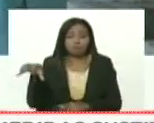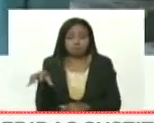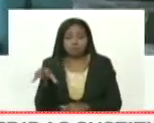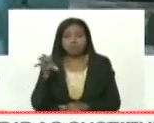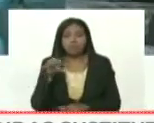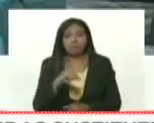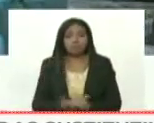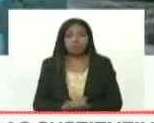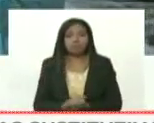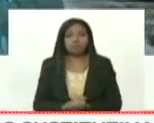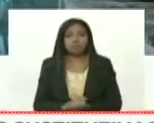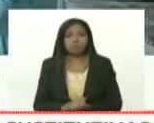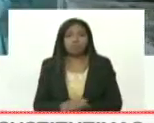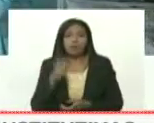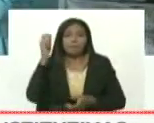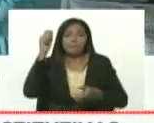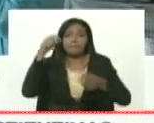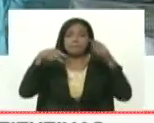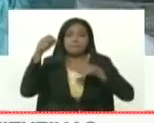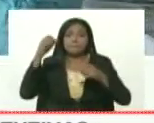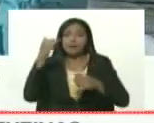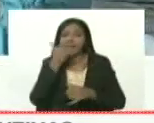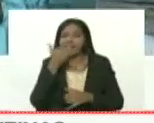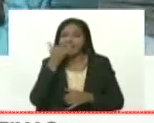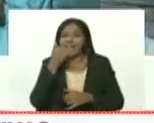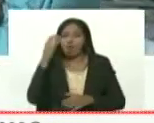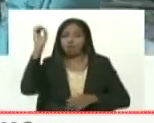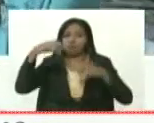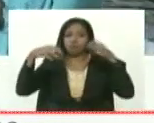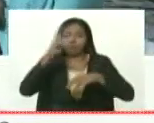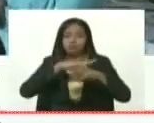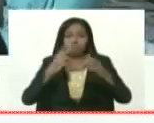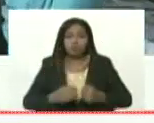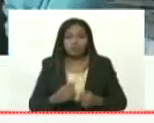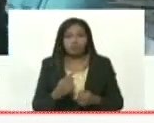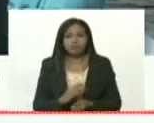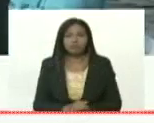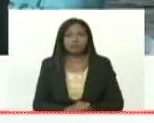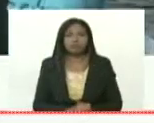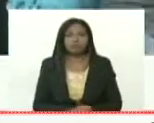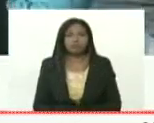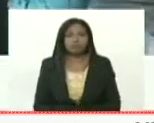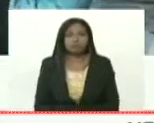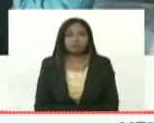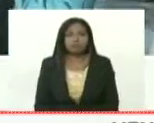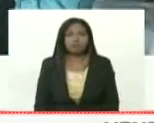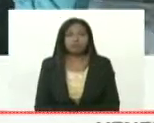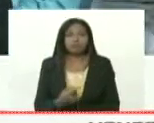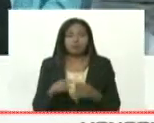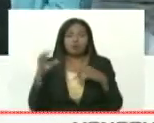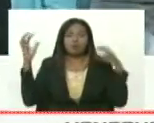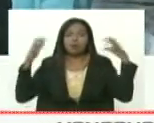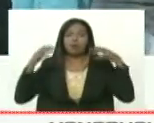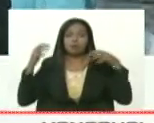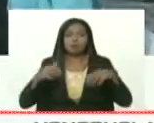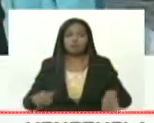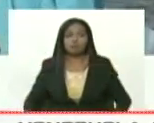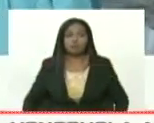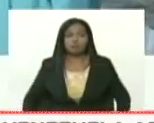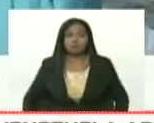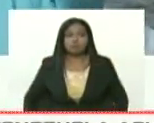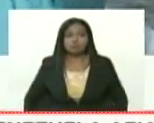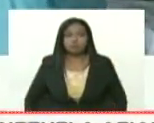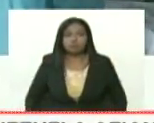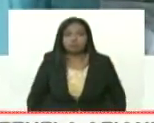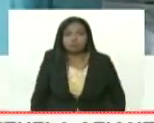cayó granizo, fuerte, fuerte granizo, ¿no? Pero ni la lluvia, ni